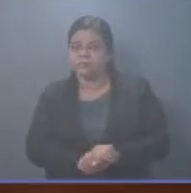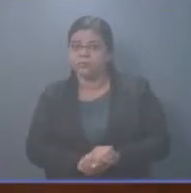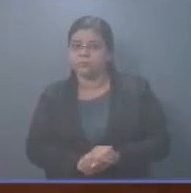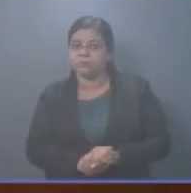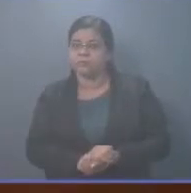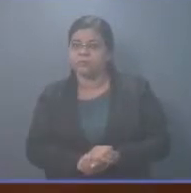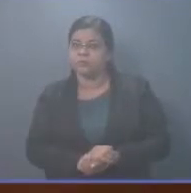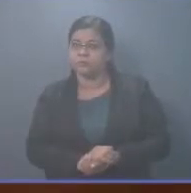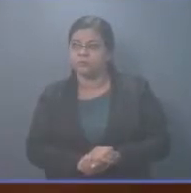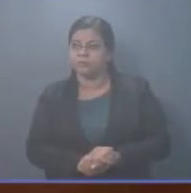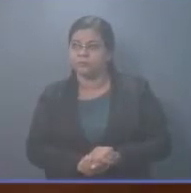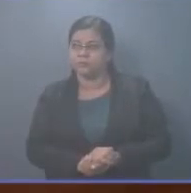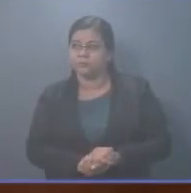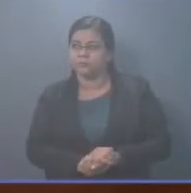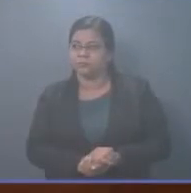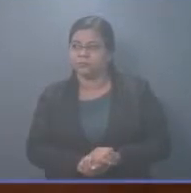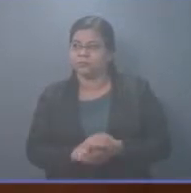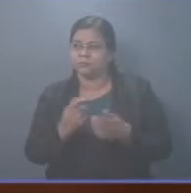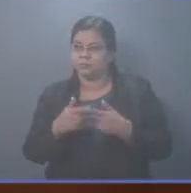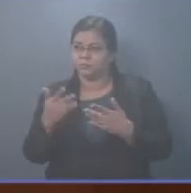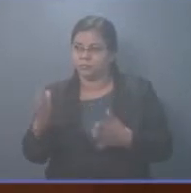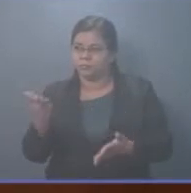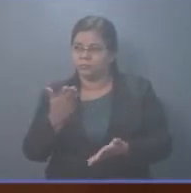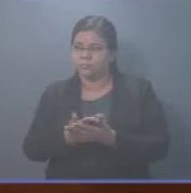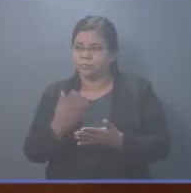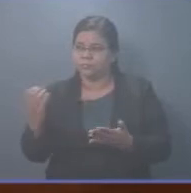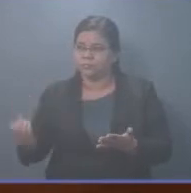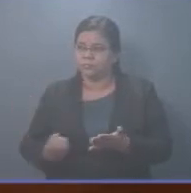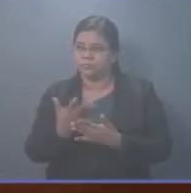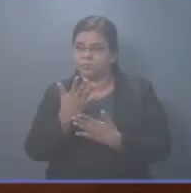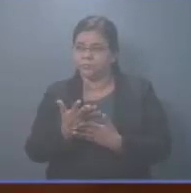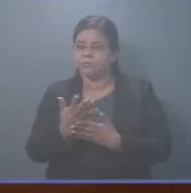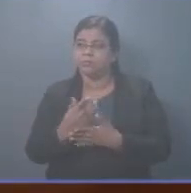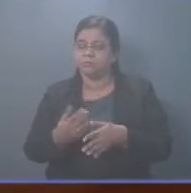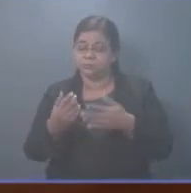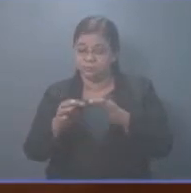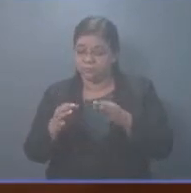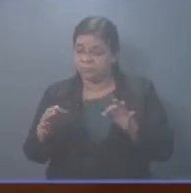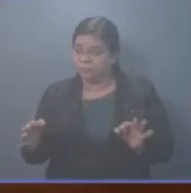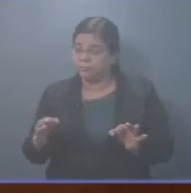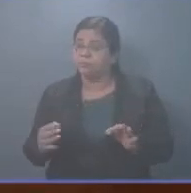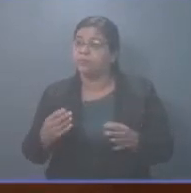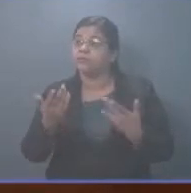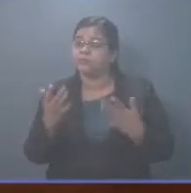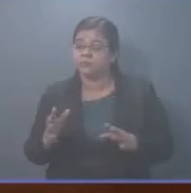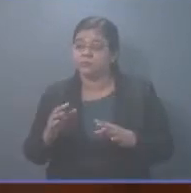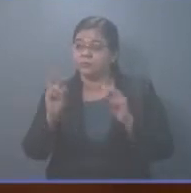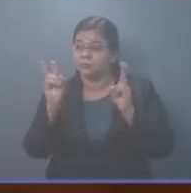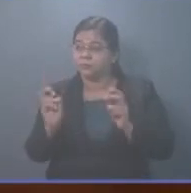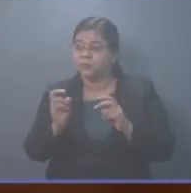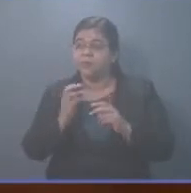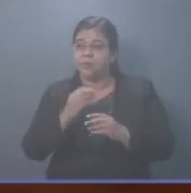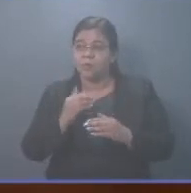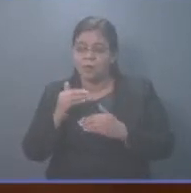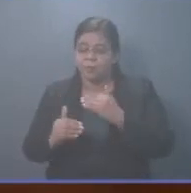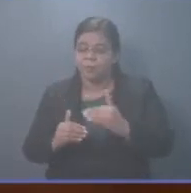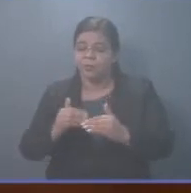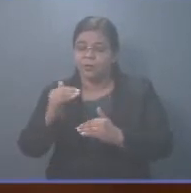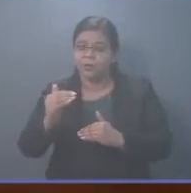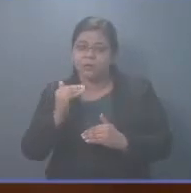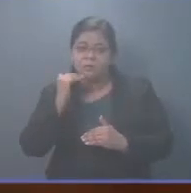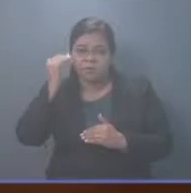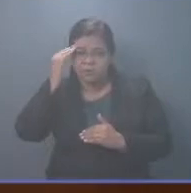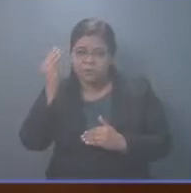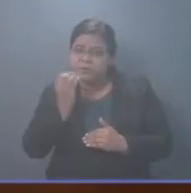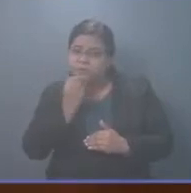el presidente de la República propone una nueva definición para envejecimiento activo y saludable. Aquí sí tenemos